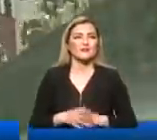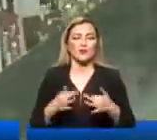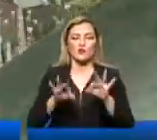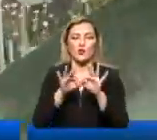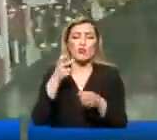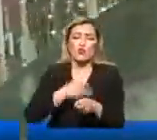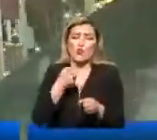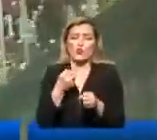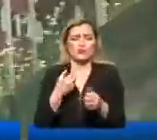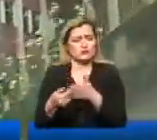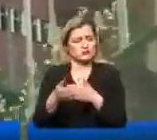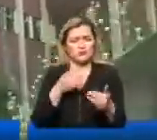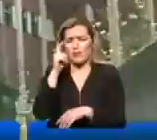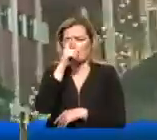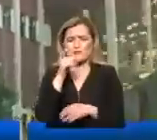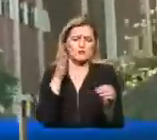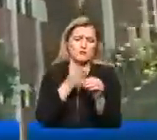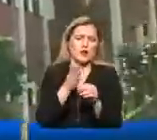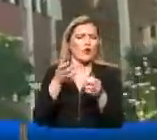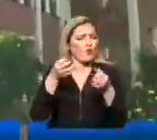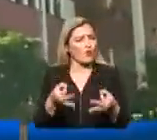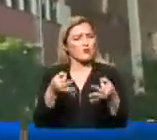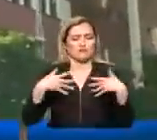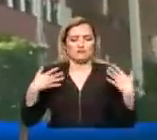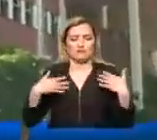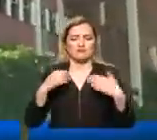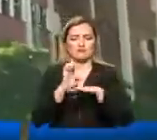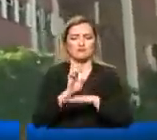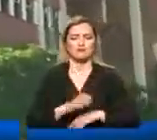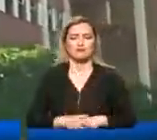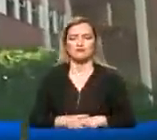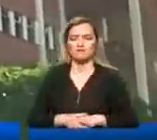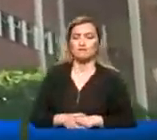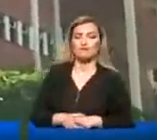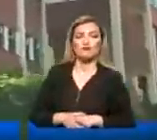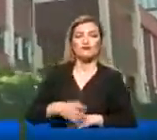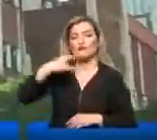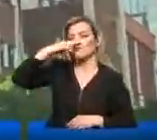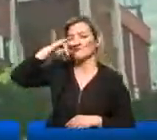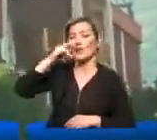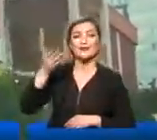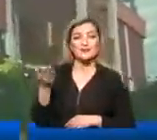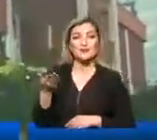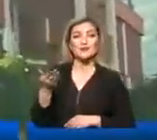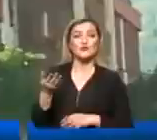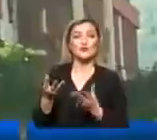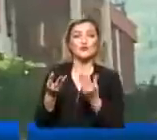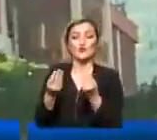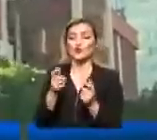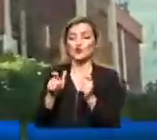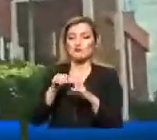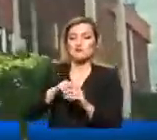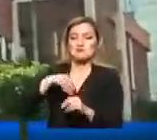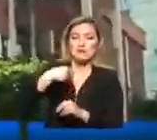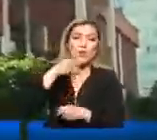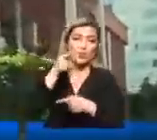difícil, pero estamos cumpliendo con un objetivo: darle alegría al país. Bueno, como ustedes saben, los niños, hay muchos niños que no pueden